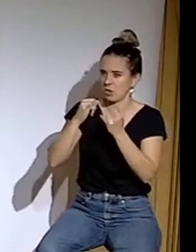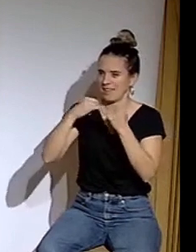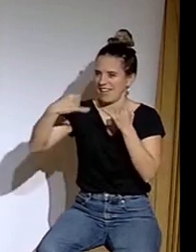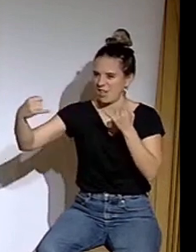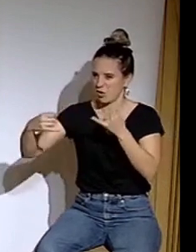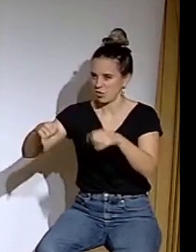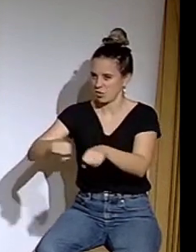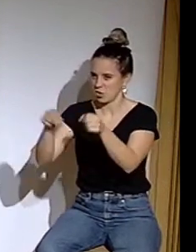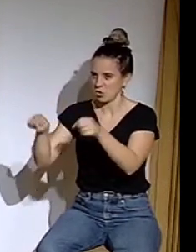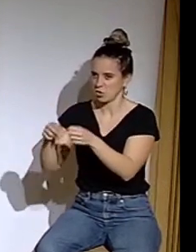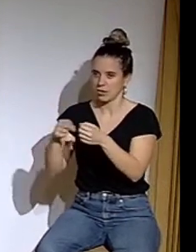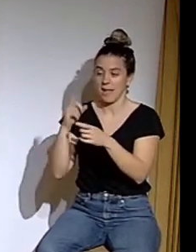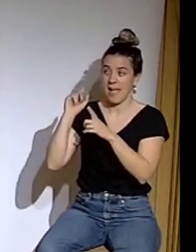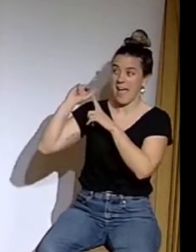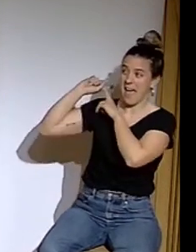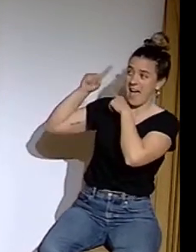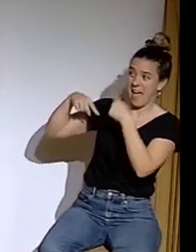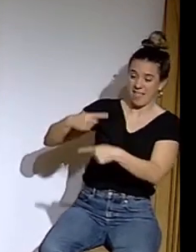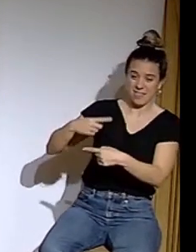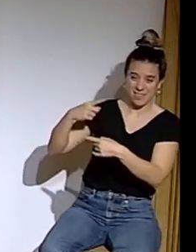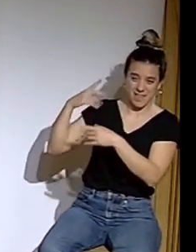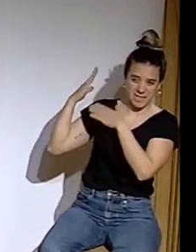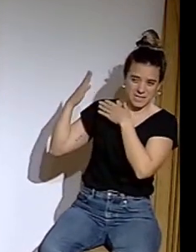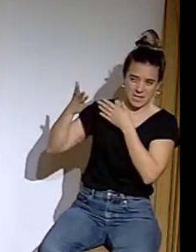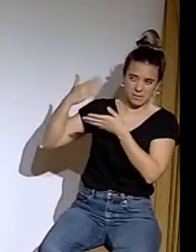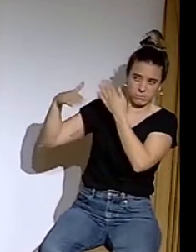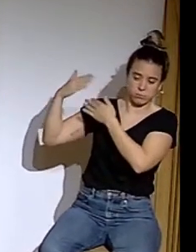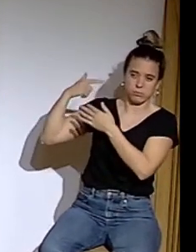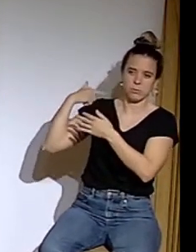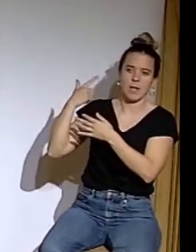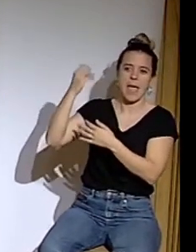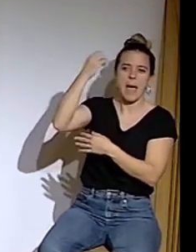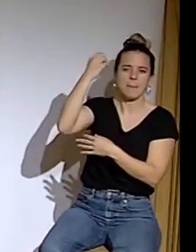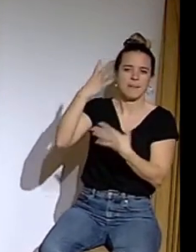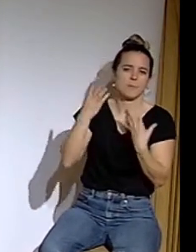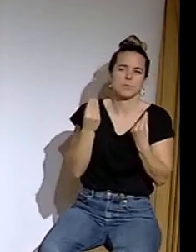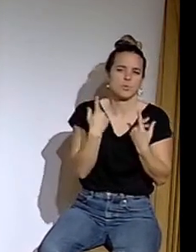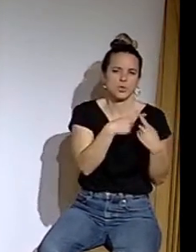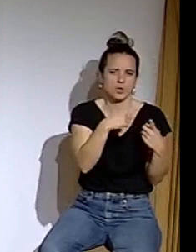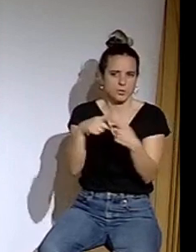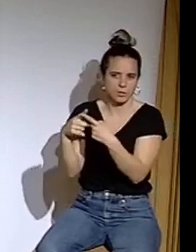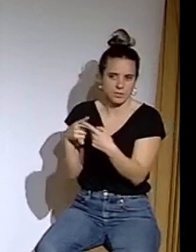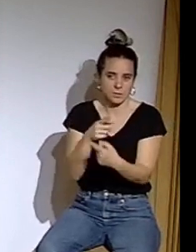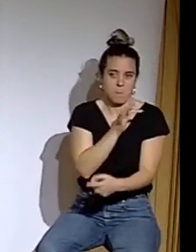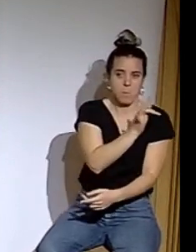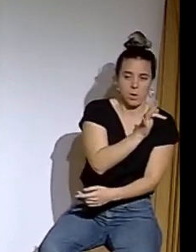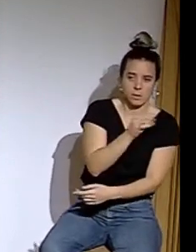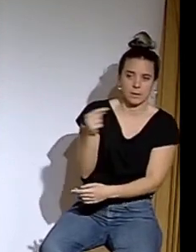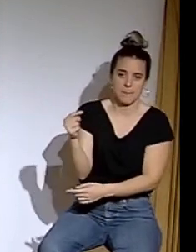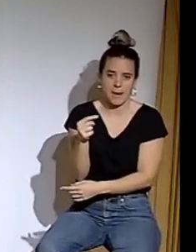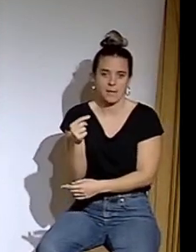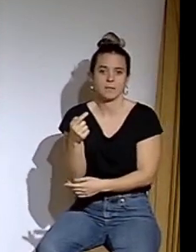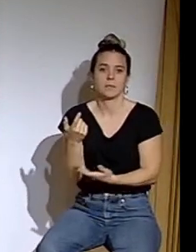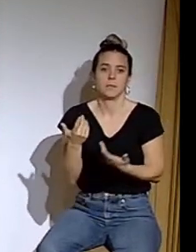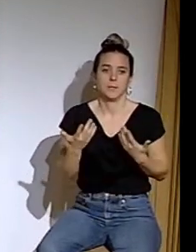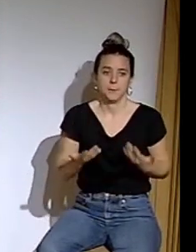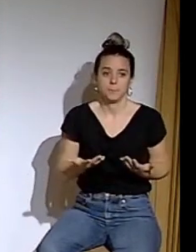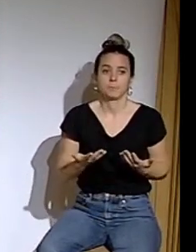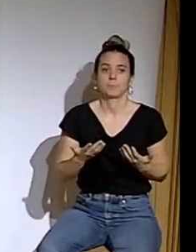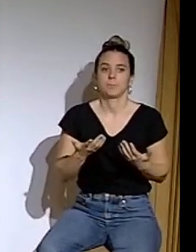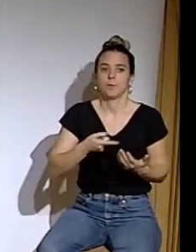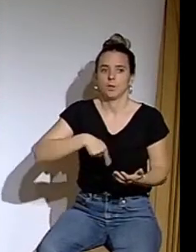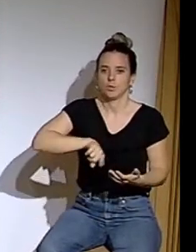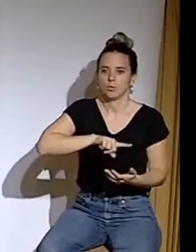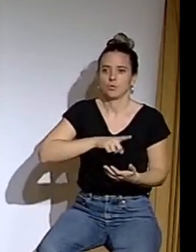nuestras ancestros aprendemos muchas cosas buenas y malas y continuará aquellas que queremos seguir manteniendo con